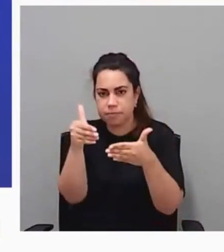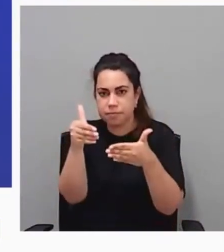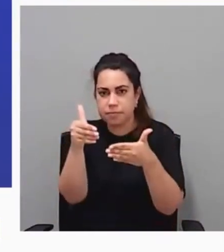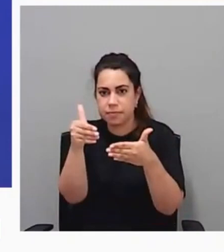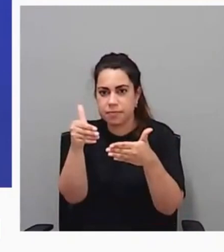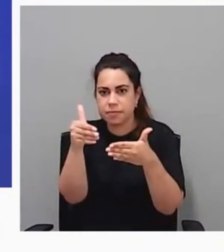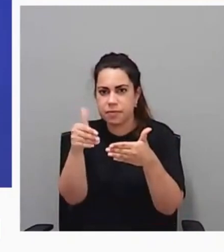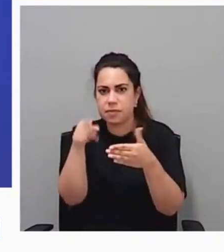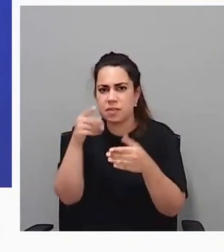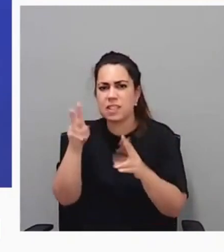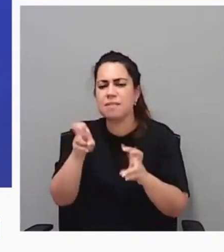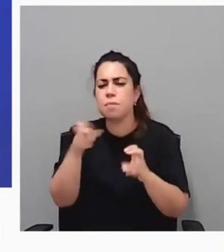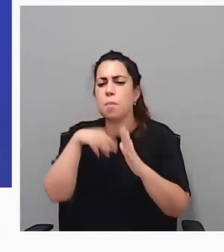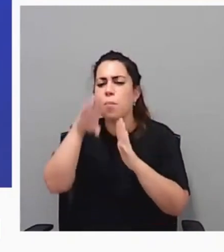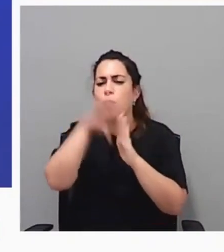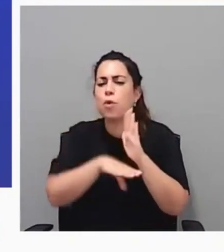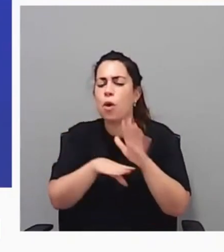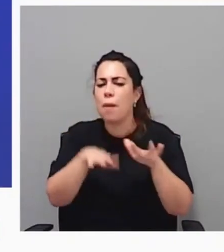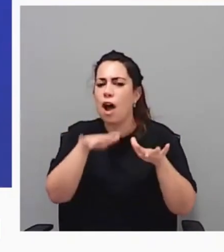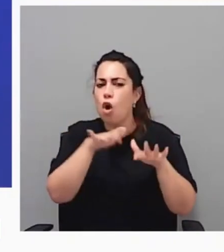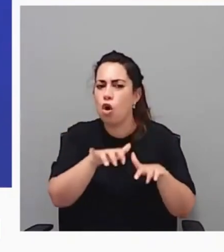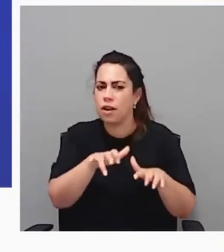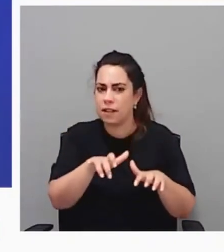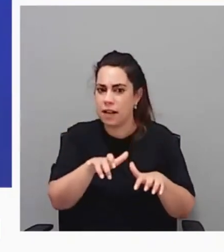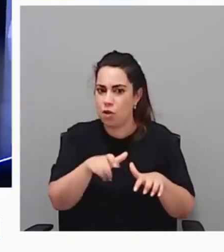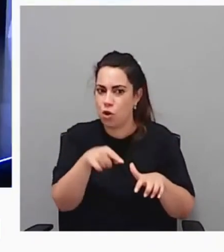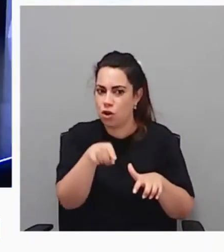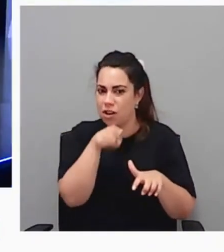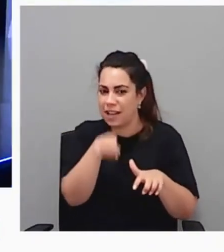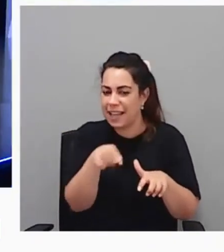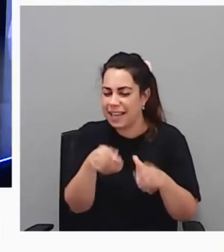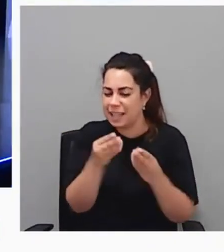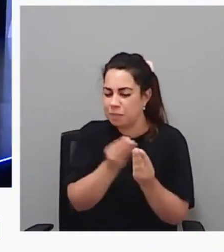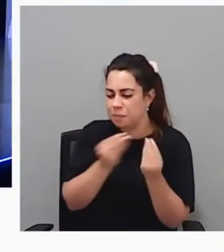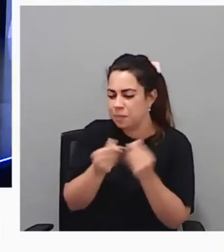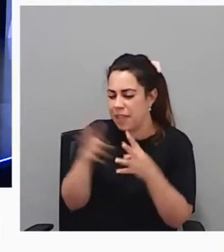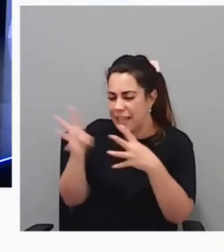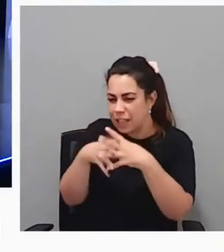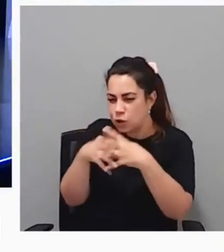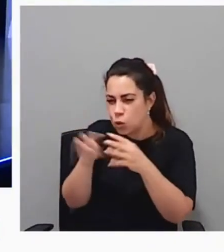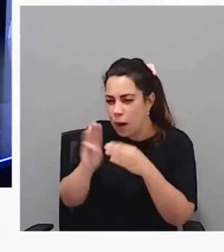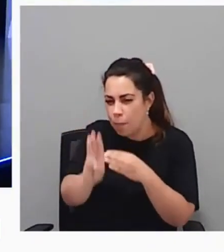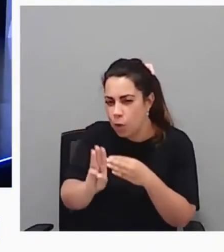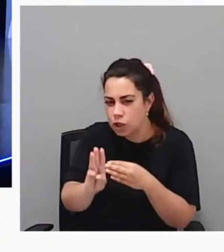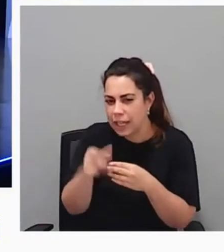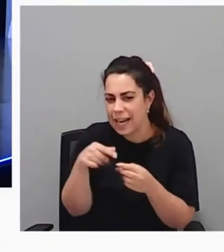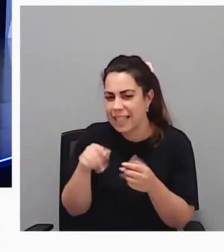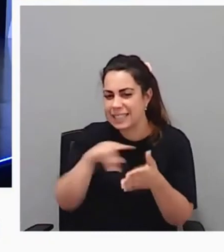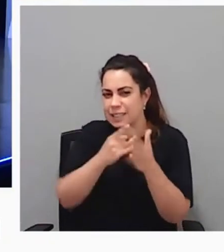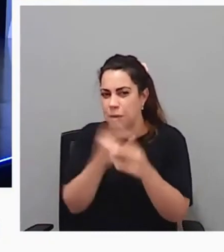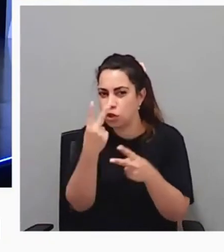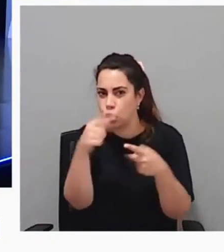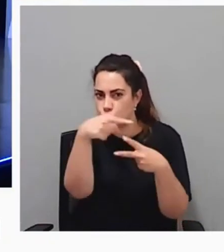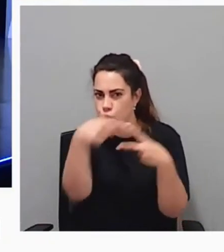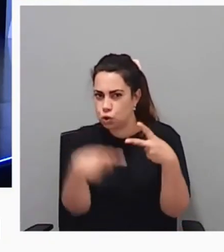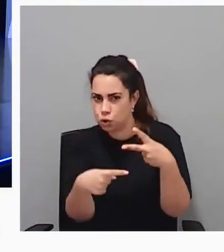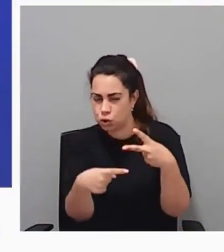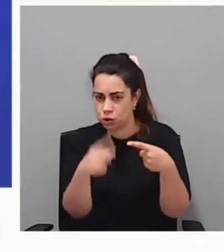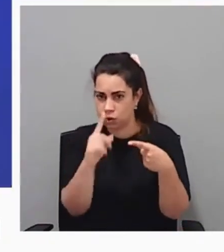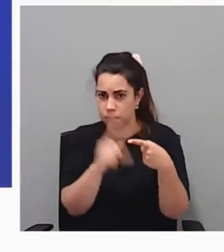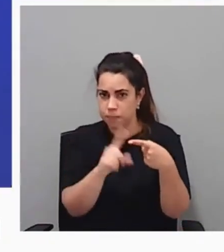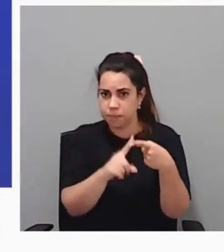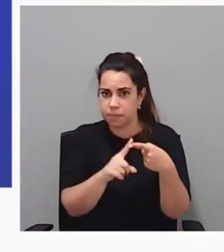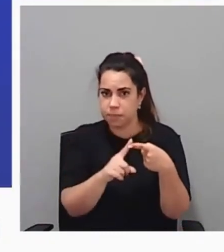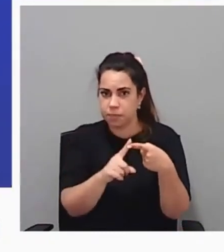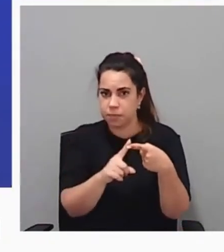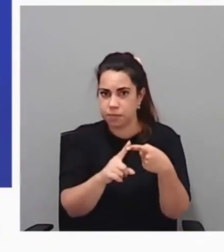programa de ordenador que predice la estructura. Usa 2 sistemas que son diferentes a los que hemos tenido hasta ahora. Por una